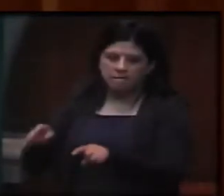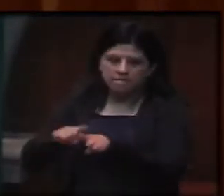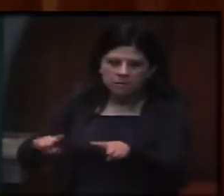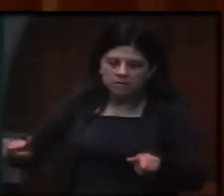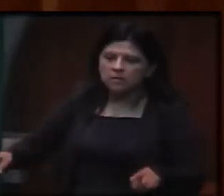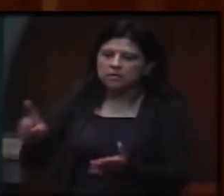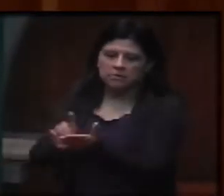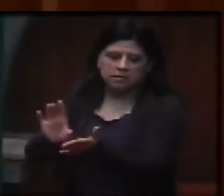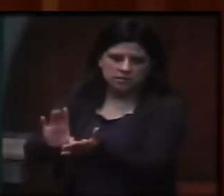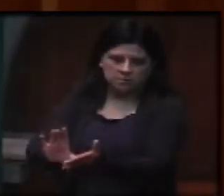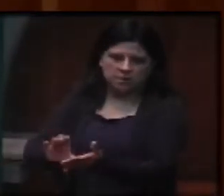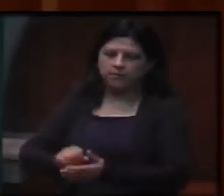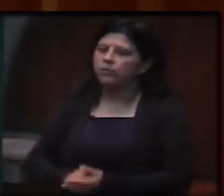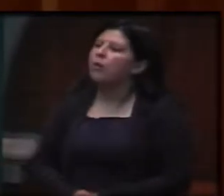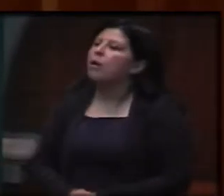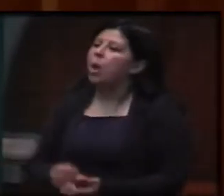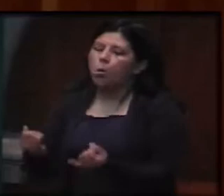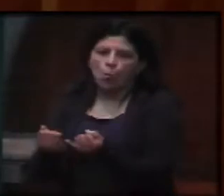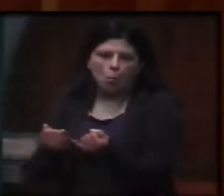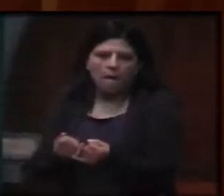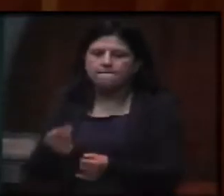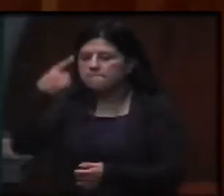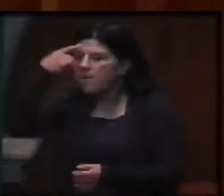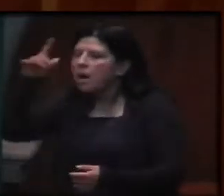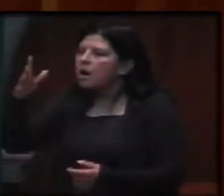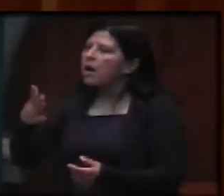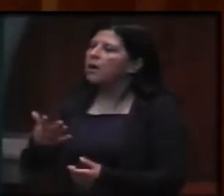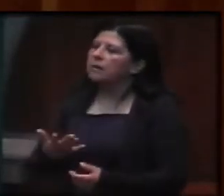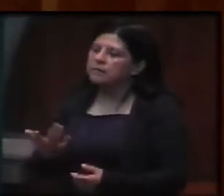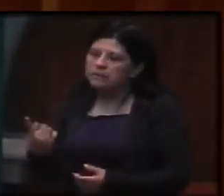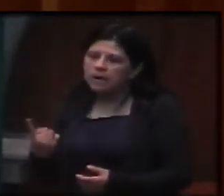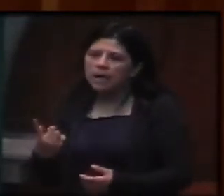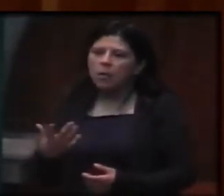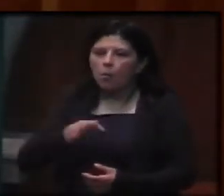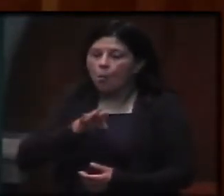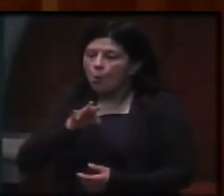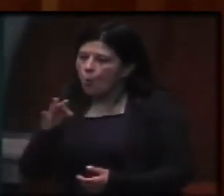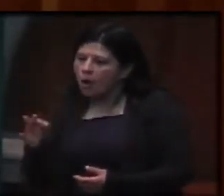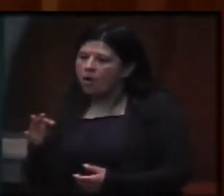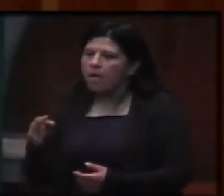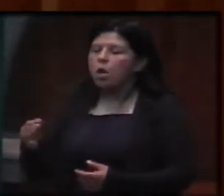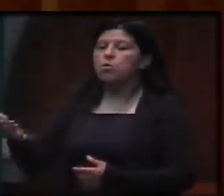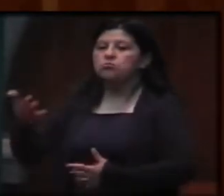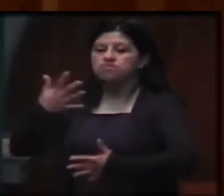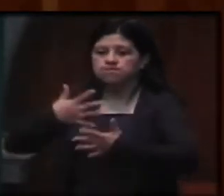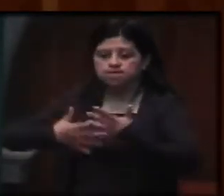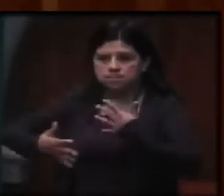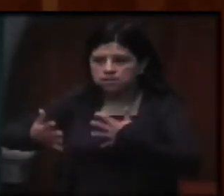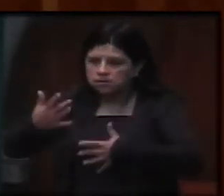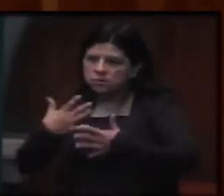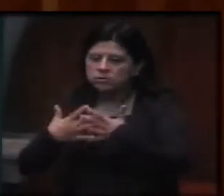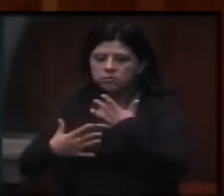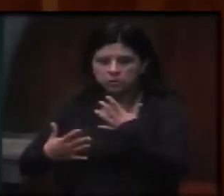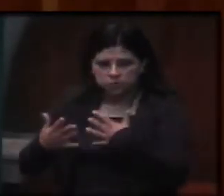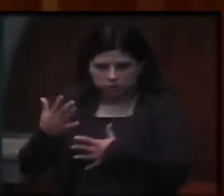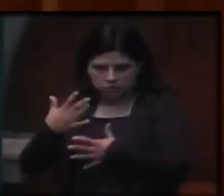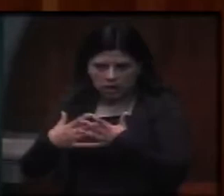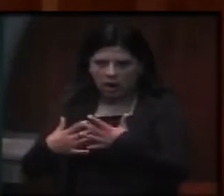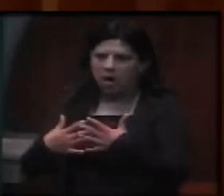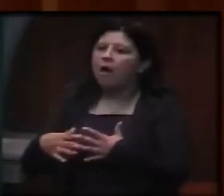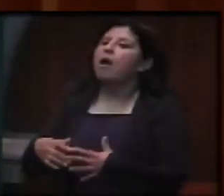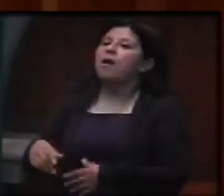la misma manera de aceptar y facilitar la utilización de la lengua de señas, medios y